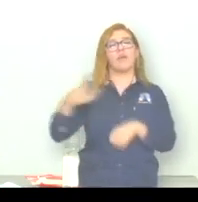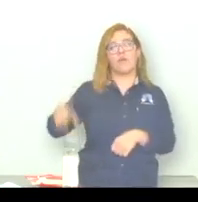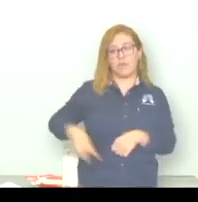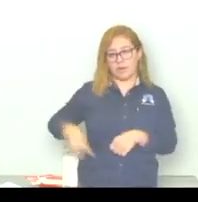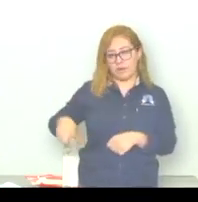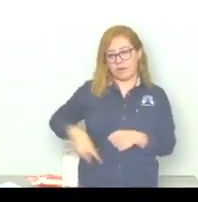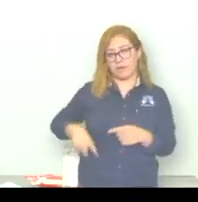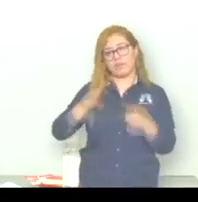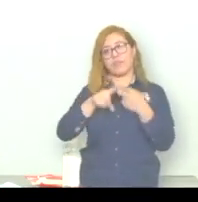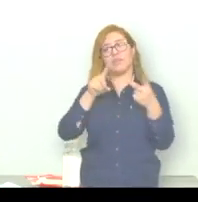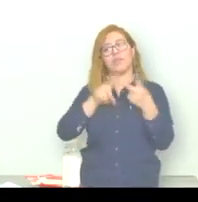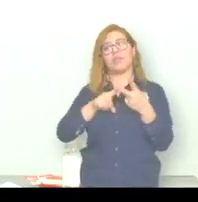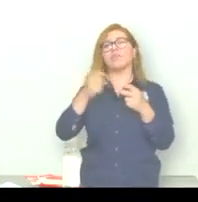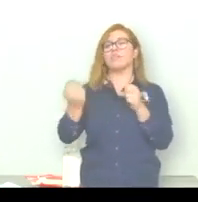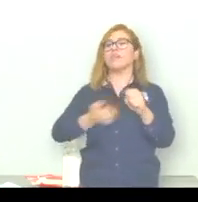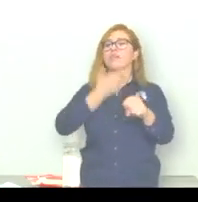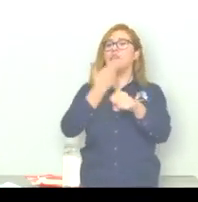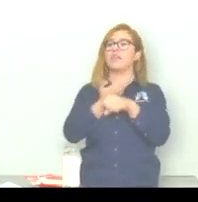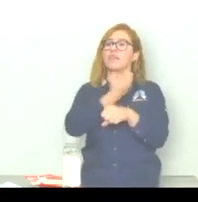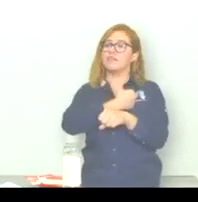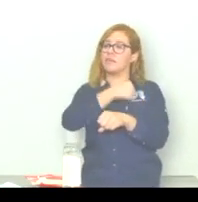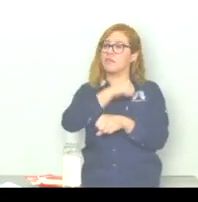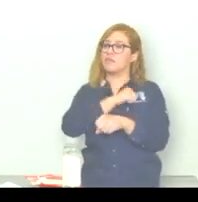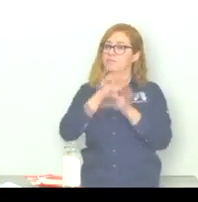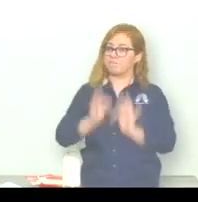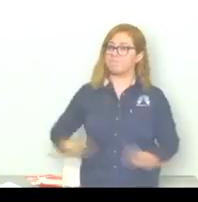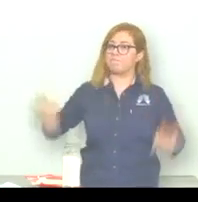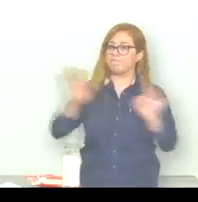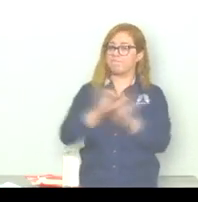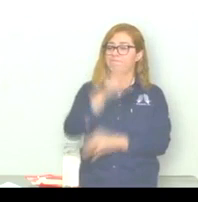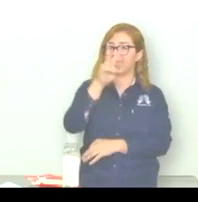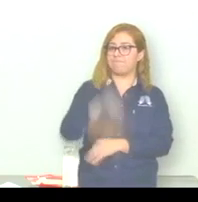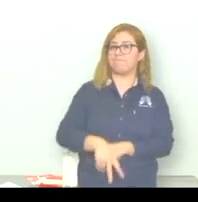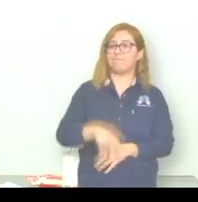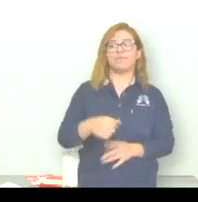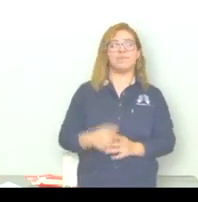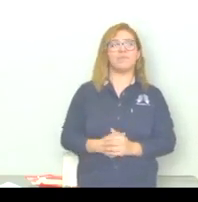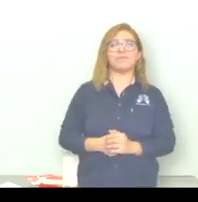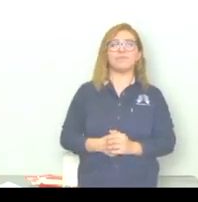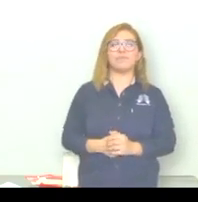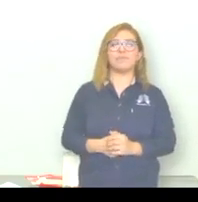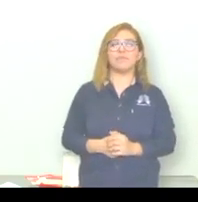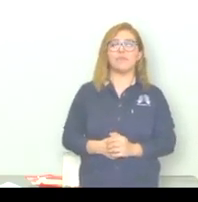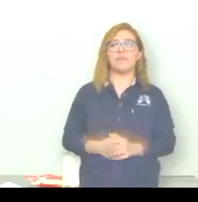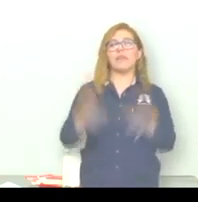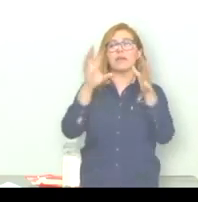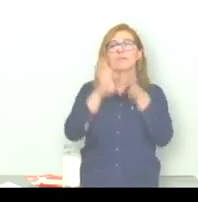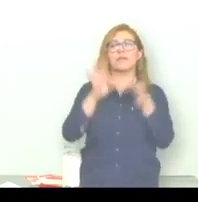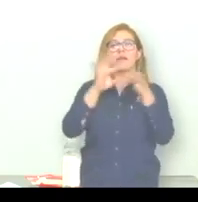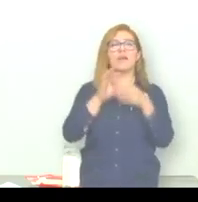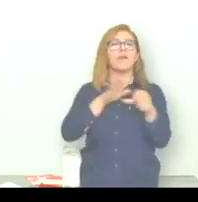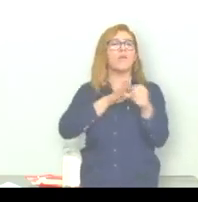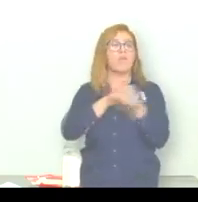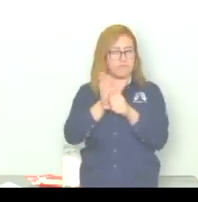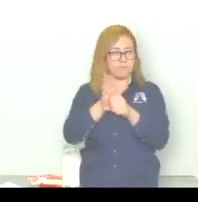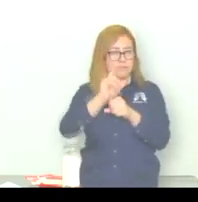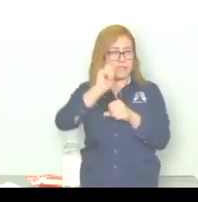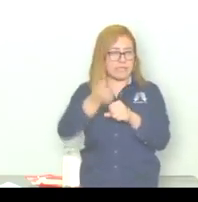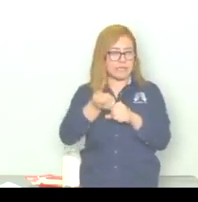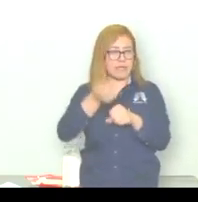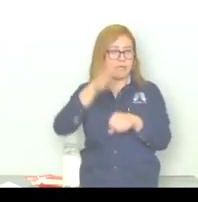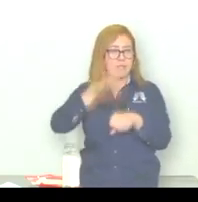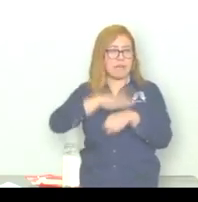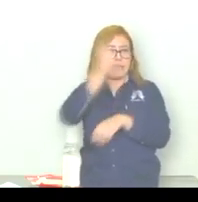con la Secretaría de Salud, fundamentalmente, en donde lo que se trató de establecer